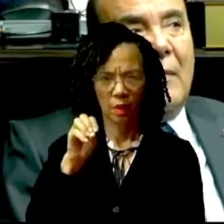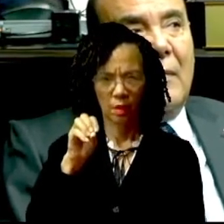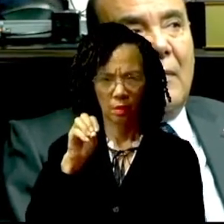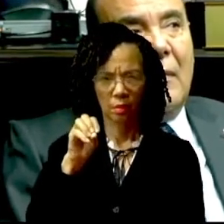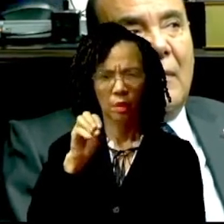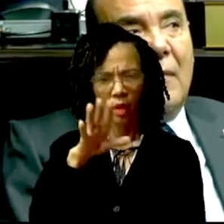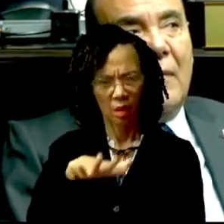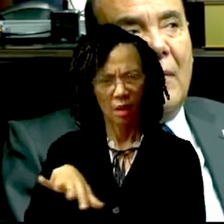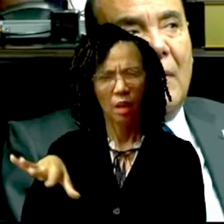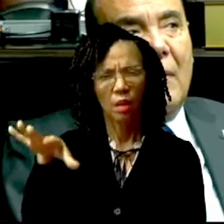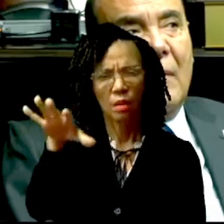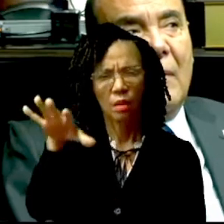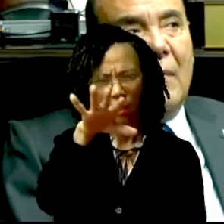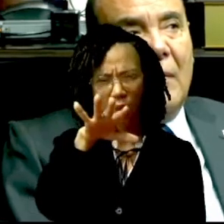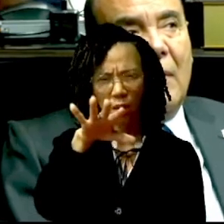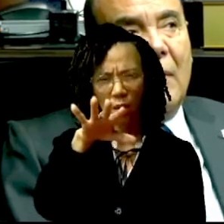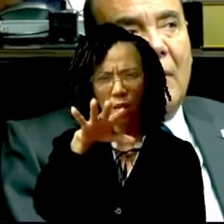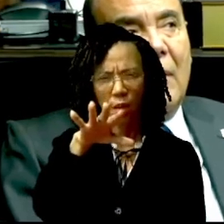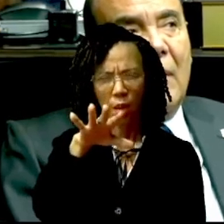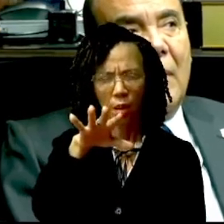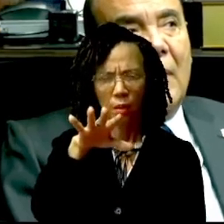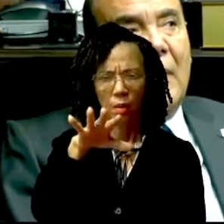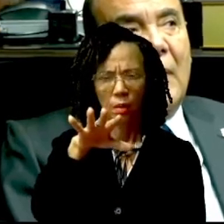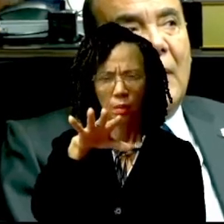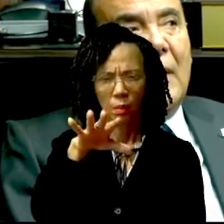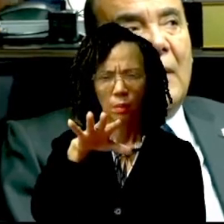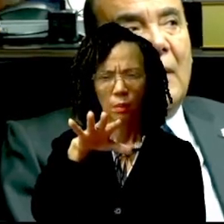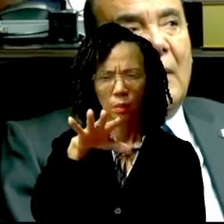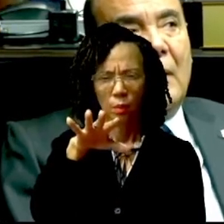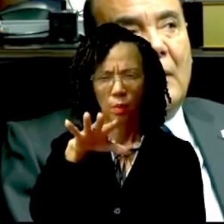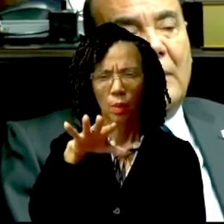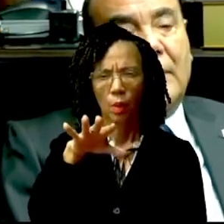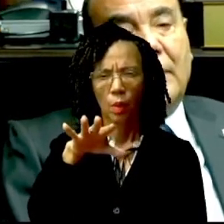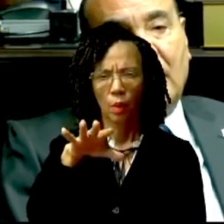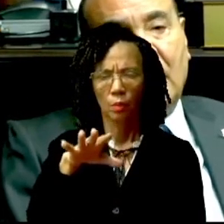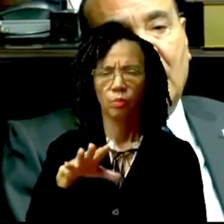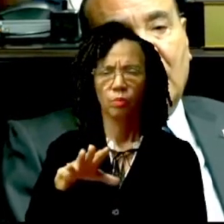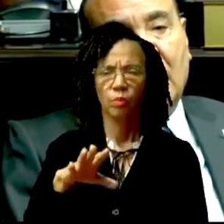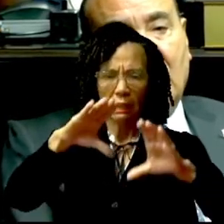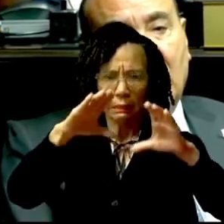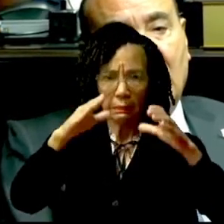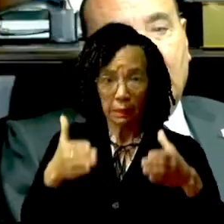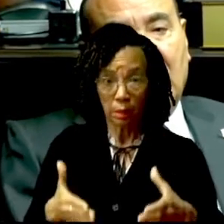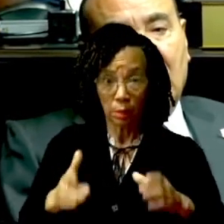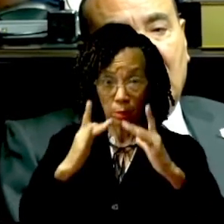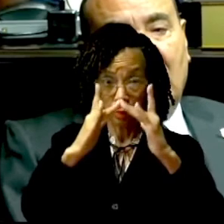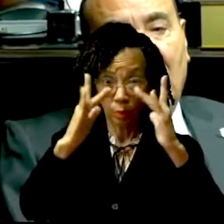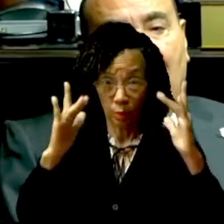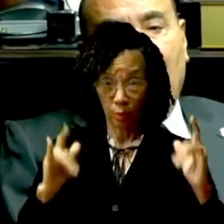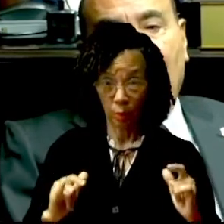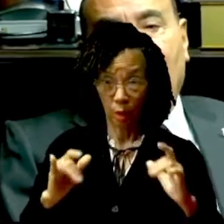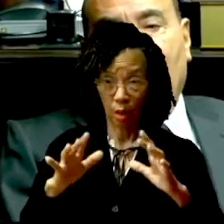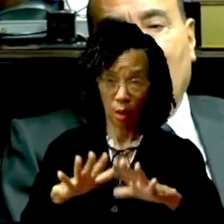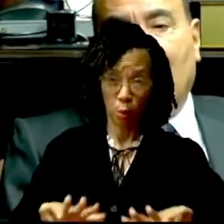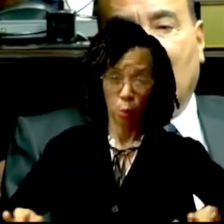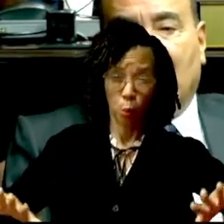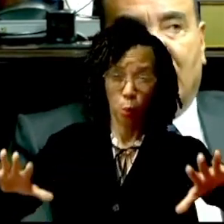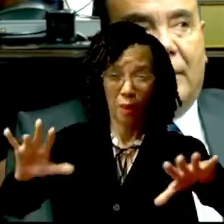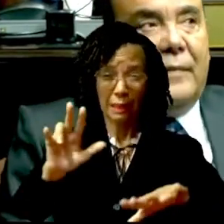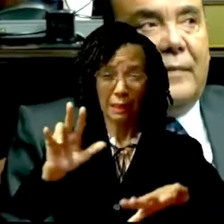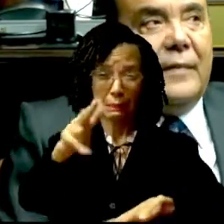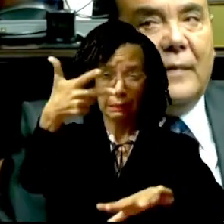sector que ocupa casi la tercera parte de la población de Higüey y que tiene